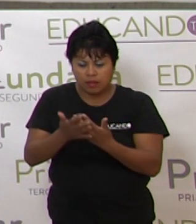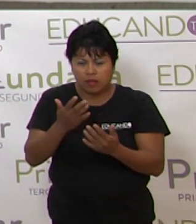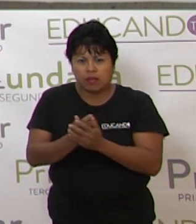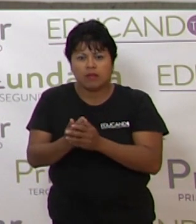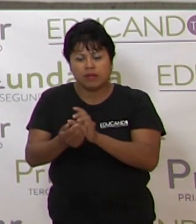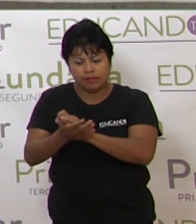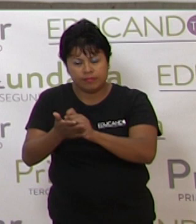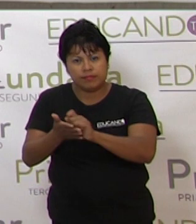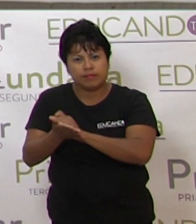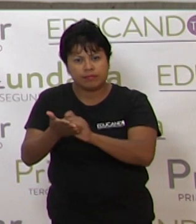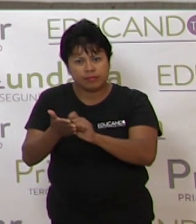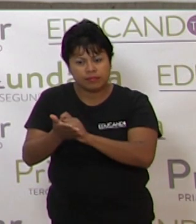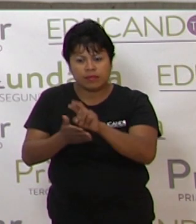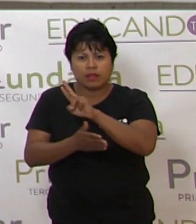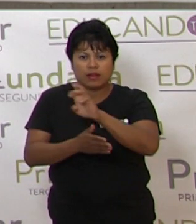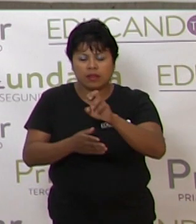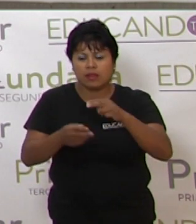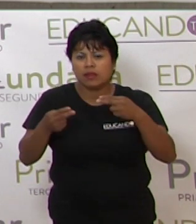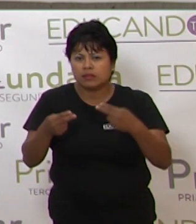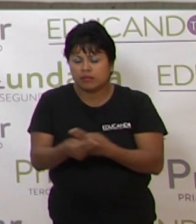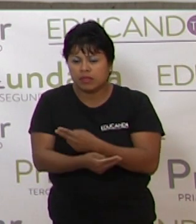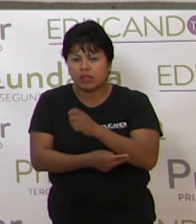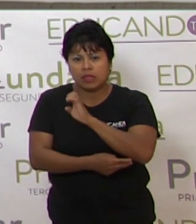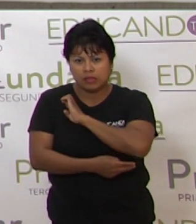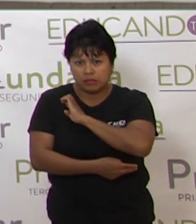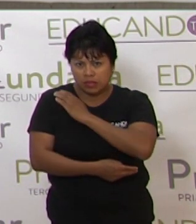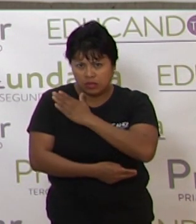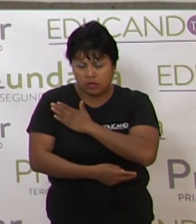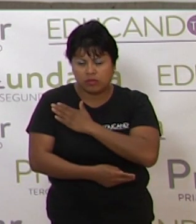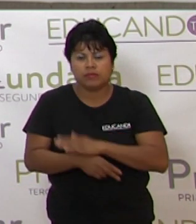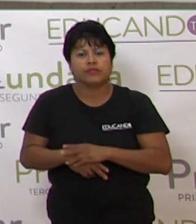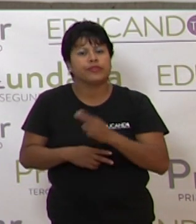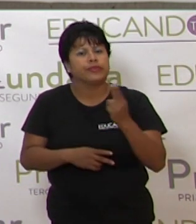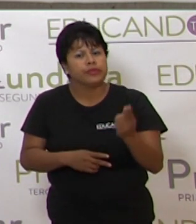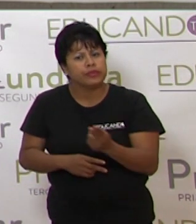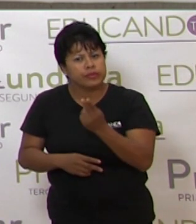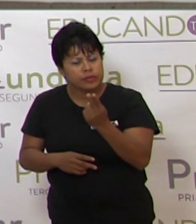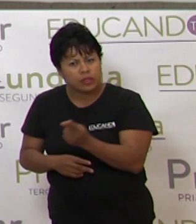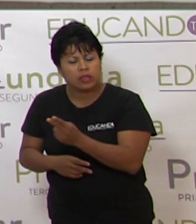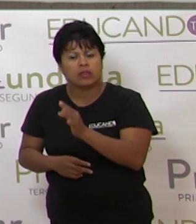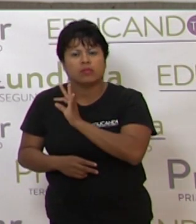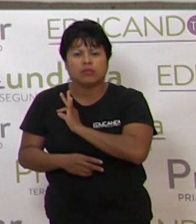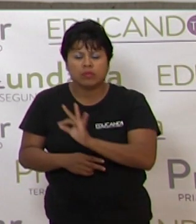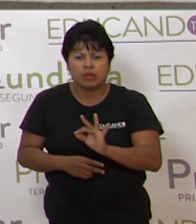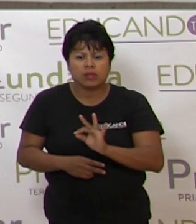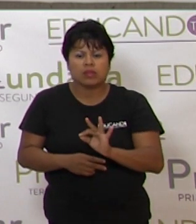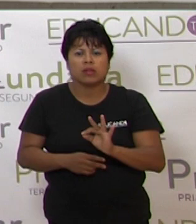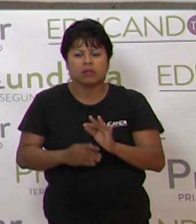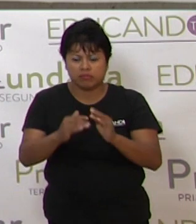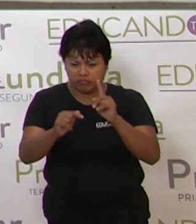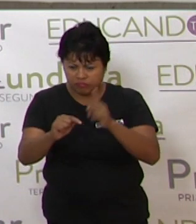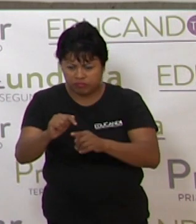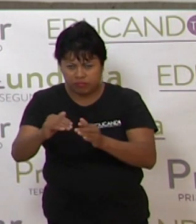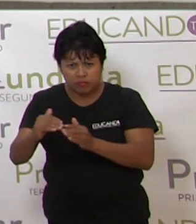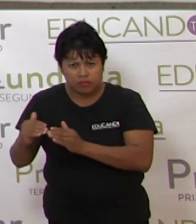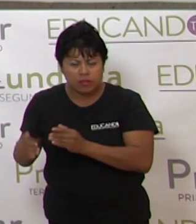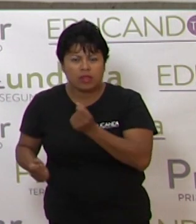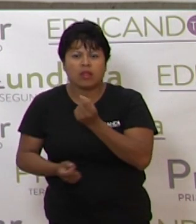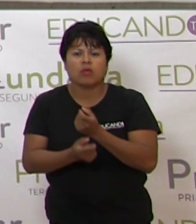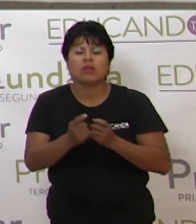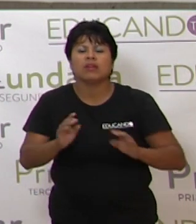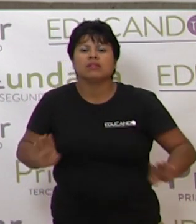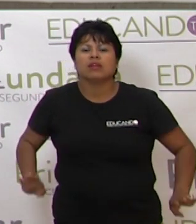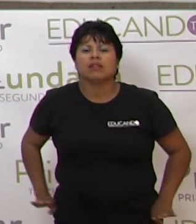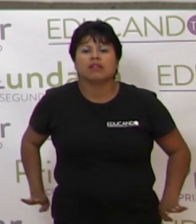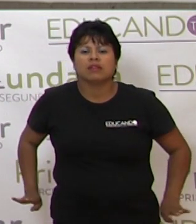literaria del Renacimiento español, ustedes hayan podido inferir algunas